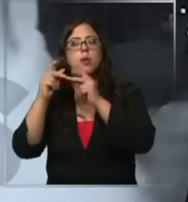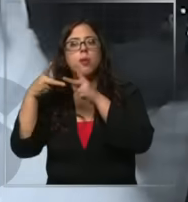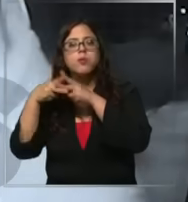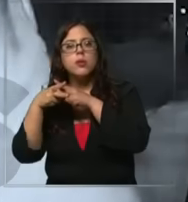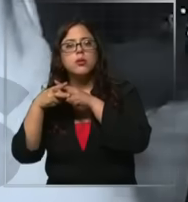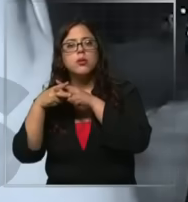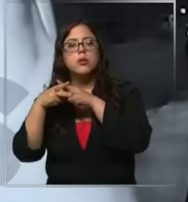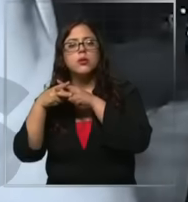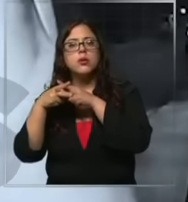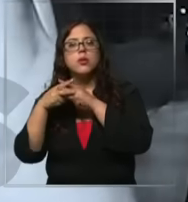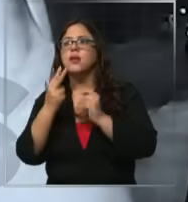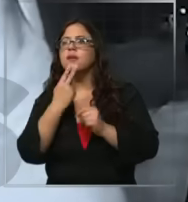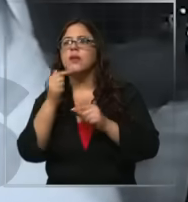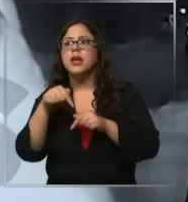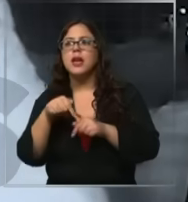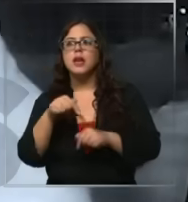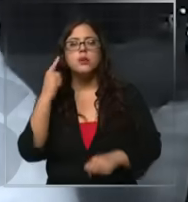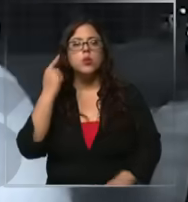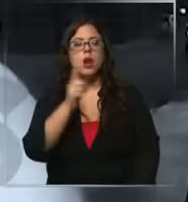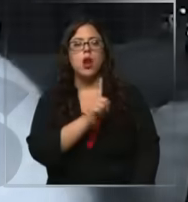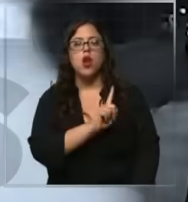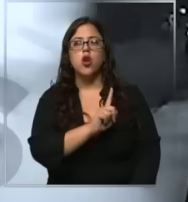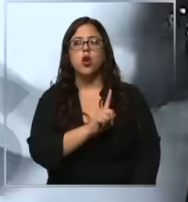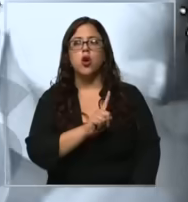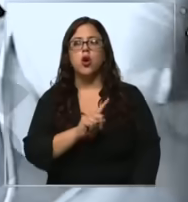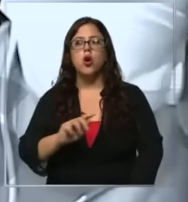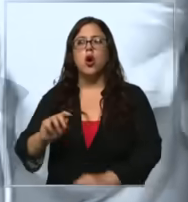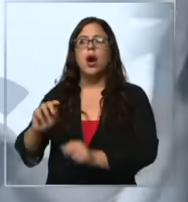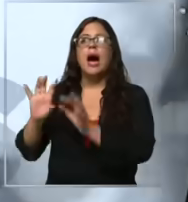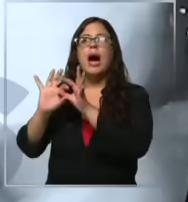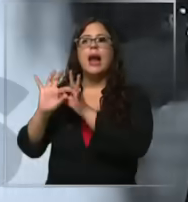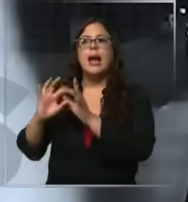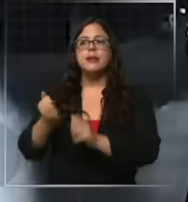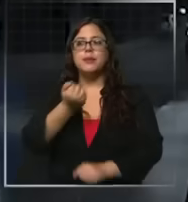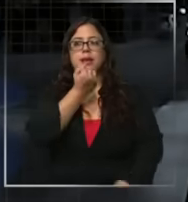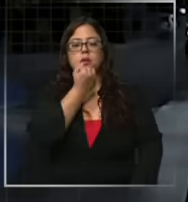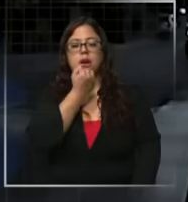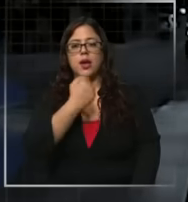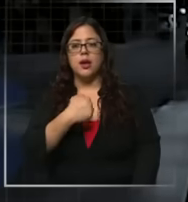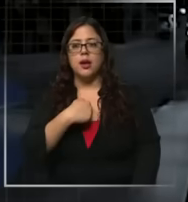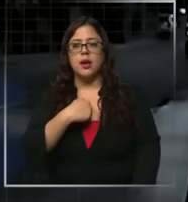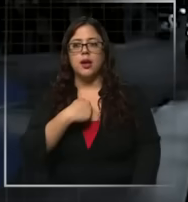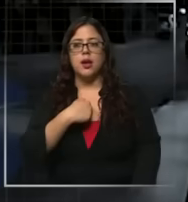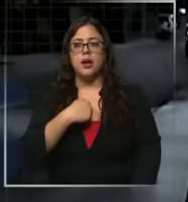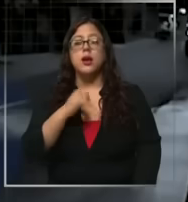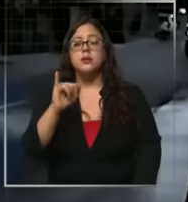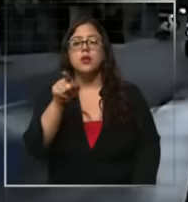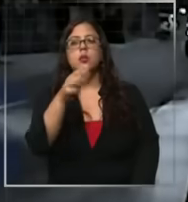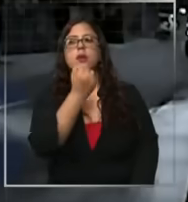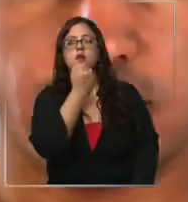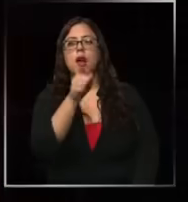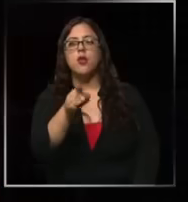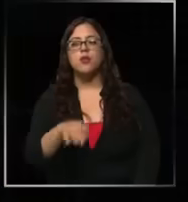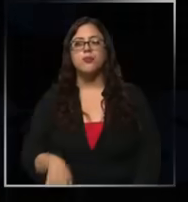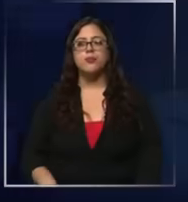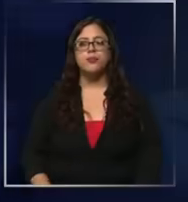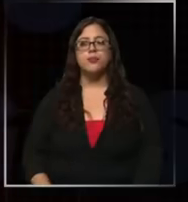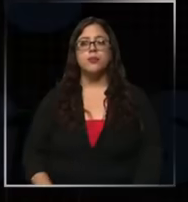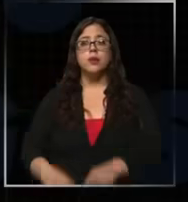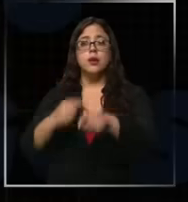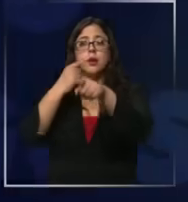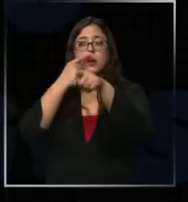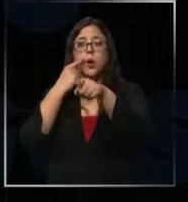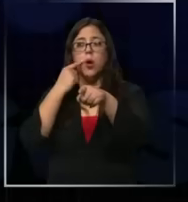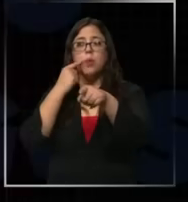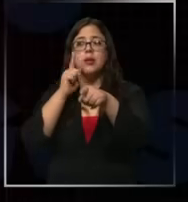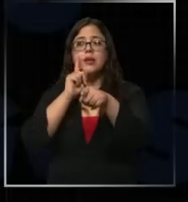¿Aquí? No. Gracias, me he equivocado. Sí, está equivocado. Bueno, Asael mantenía